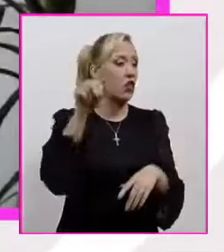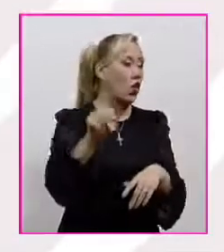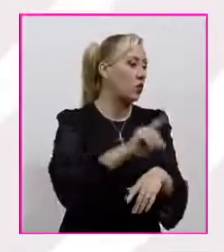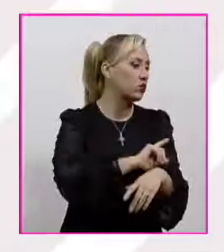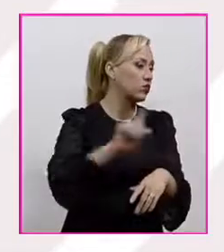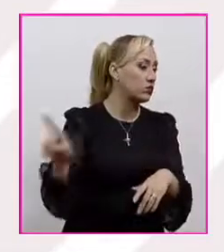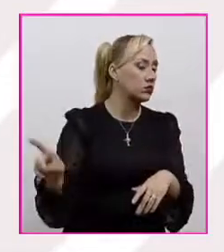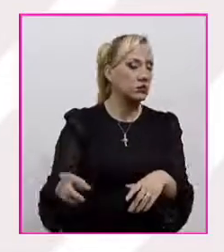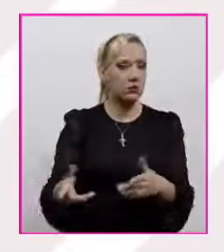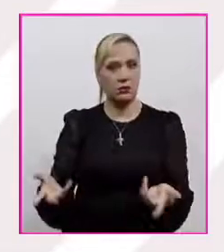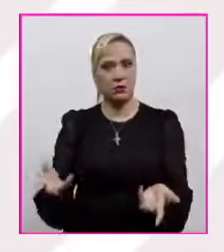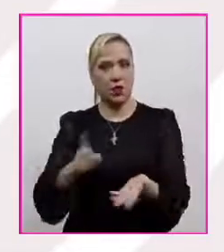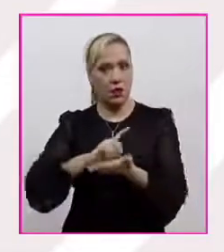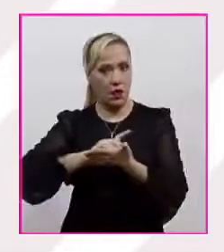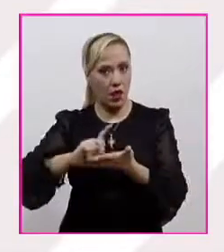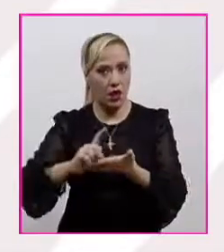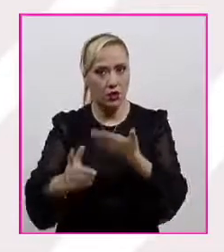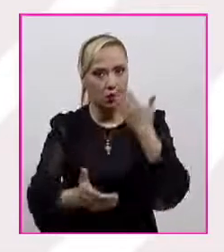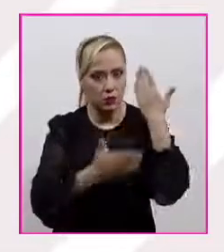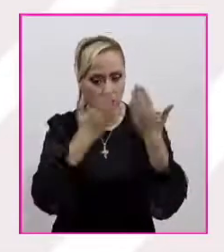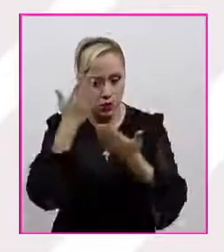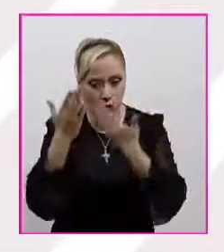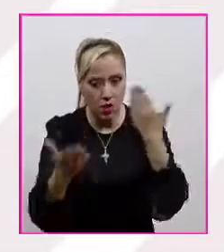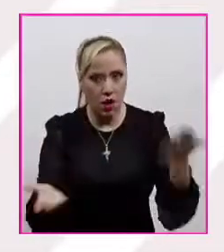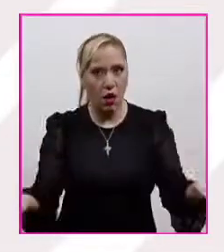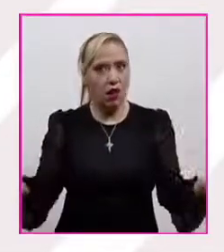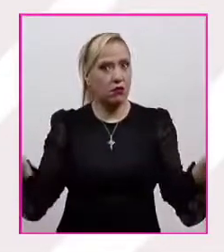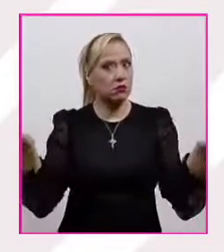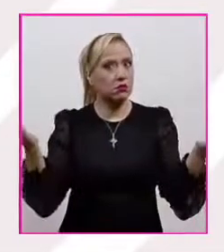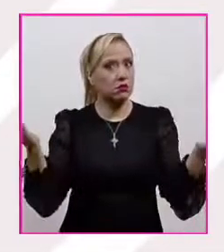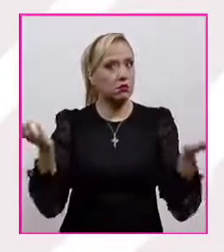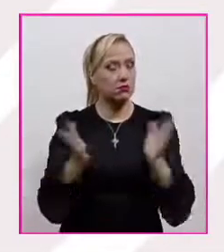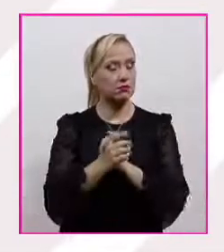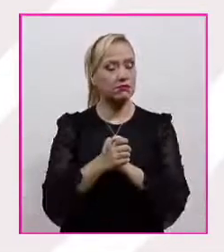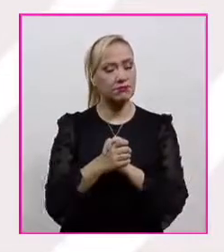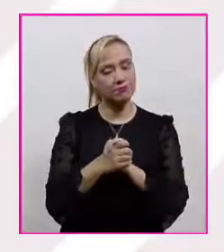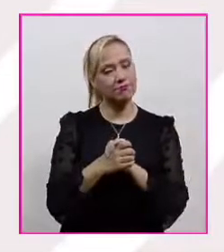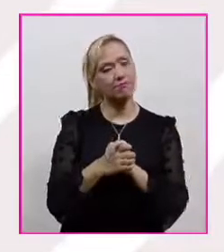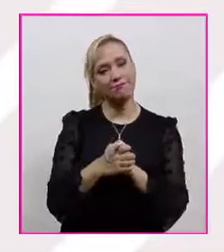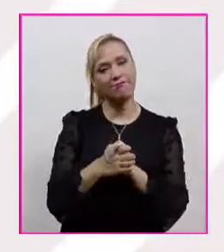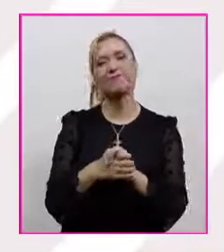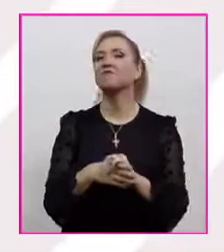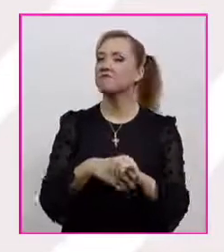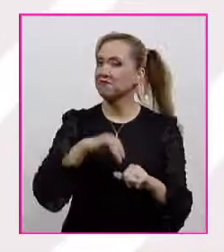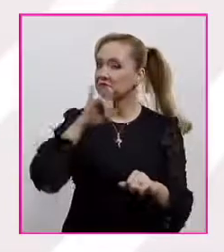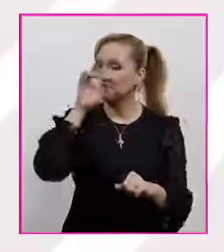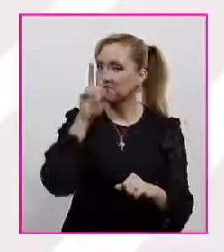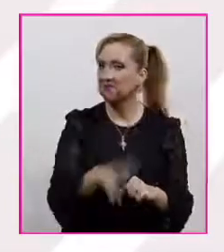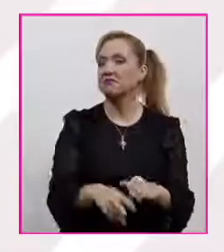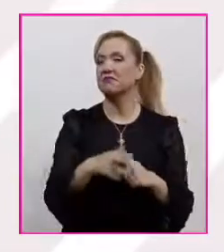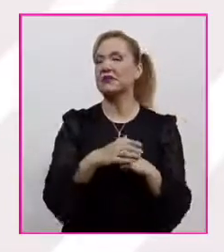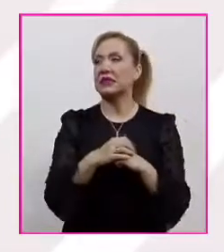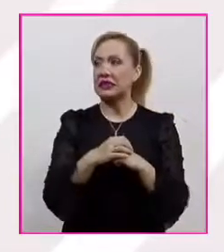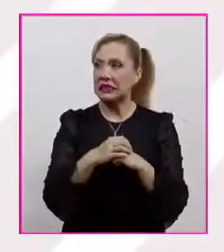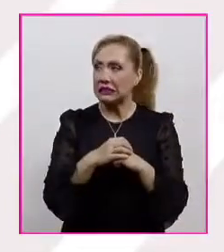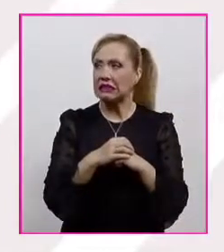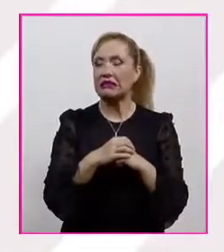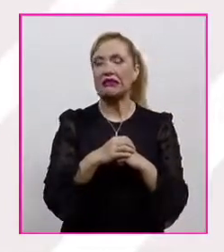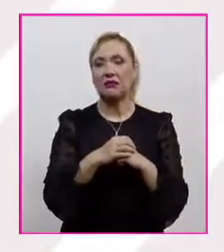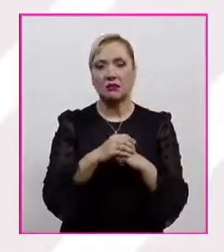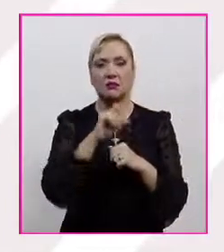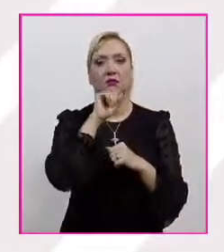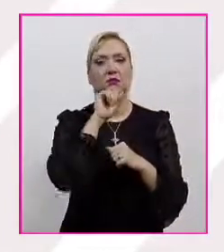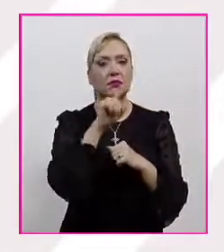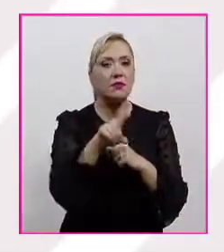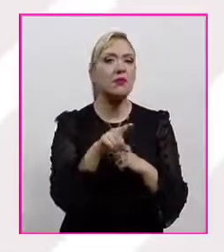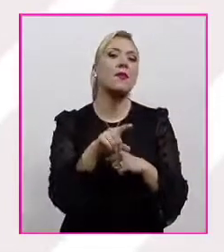un derecho, en este caso es como el educativo, ¿no? Claro, Laura, y esto sucede también en el